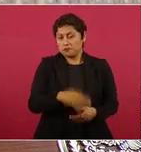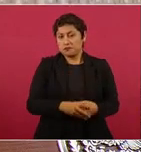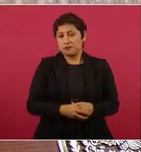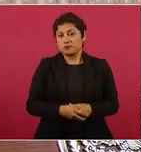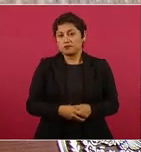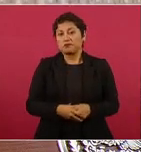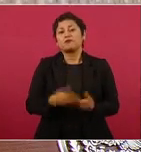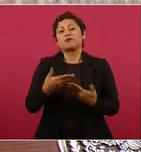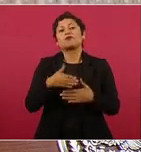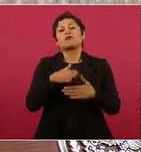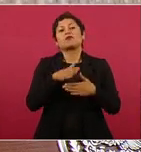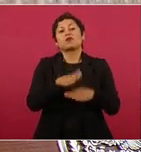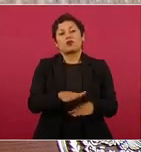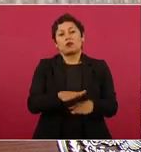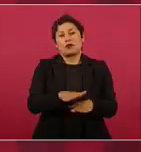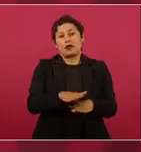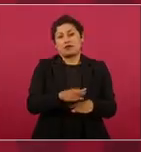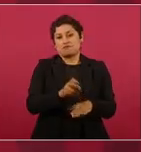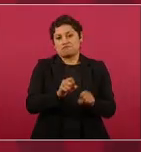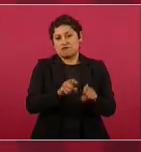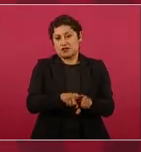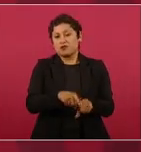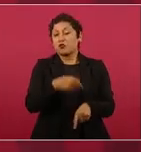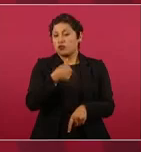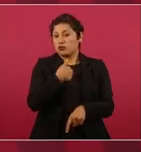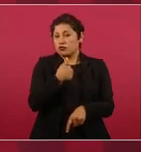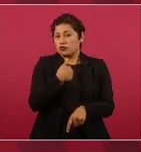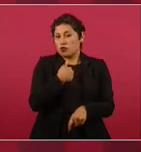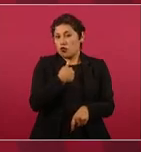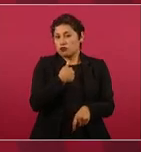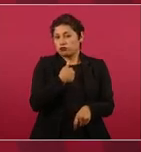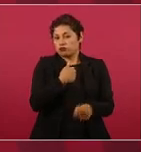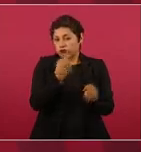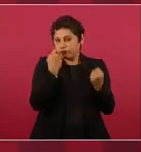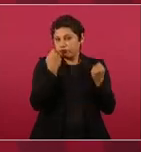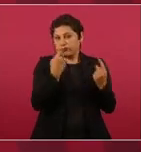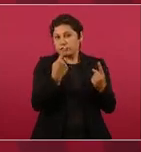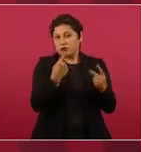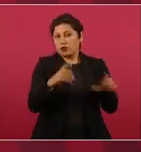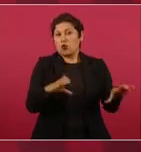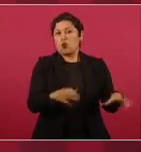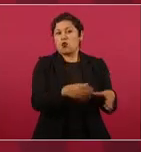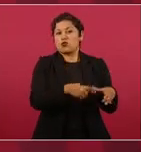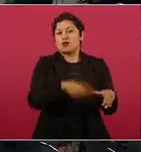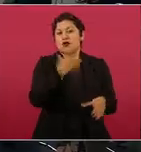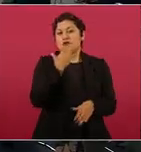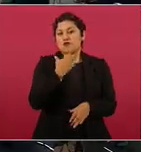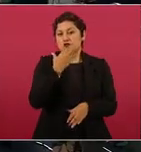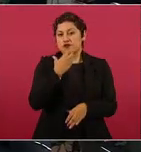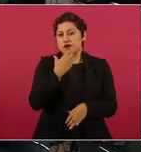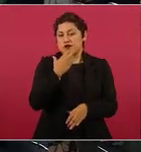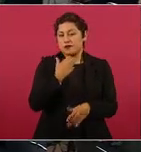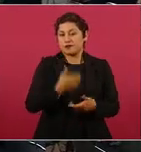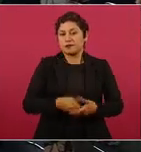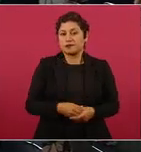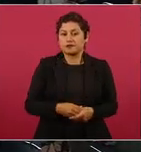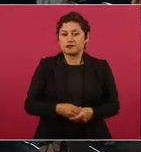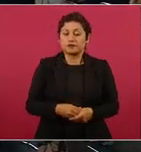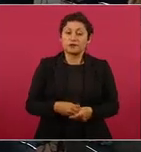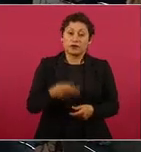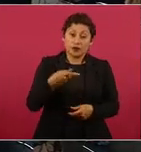tengo hasta admiración por ellos. Una de las cosas que no me